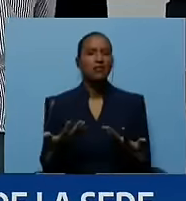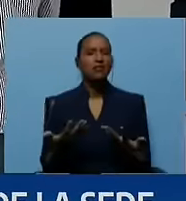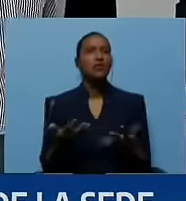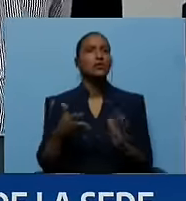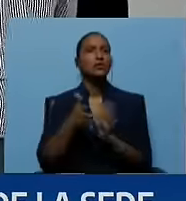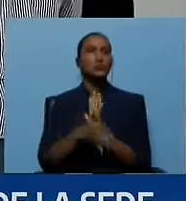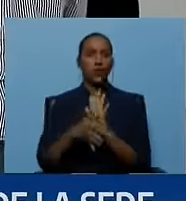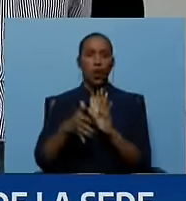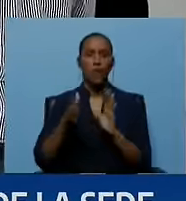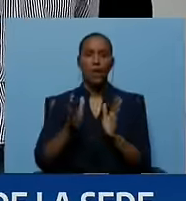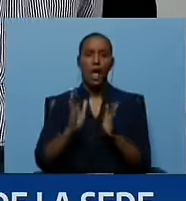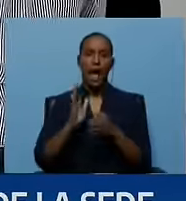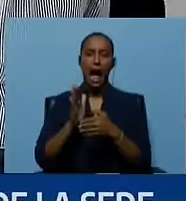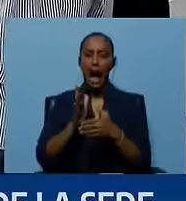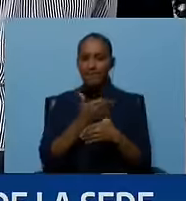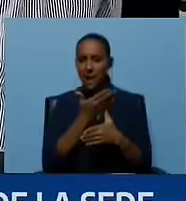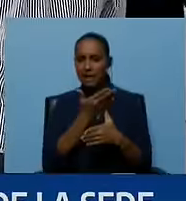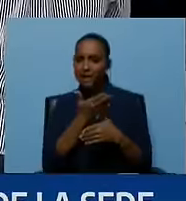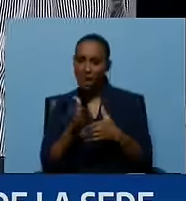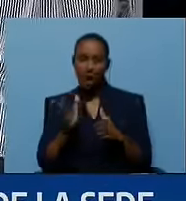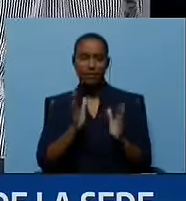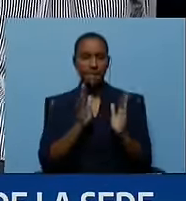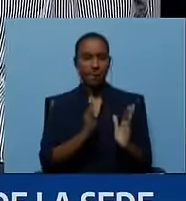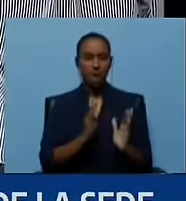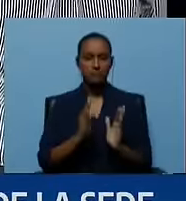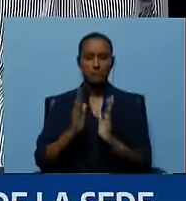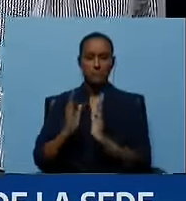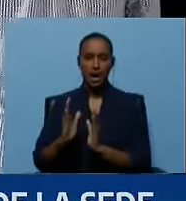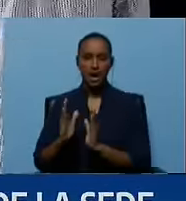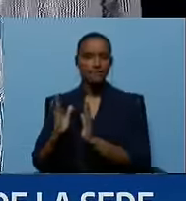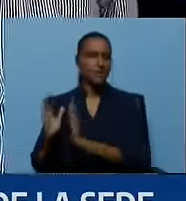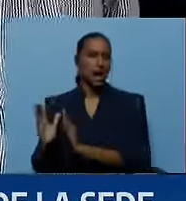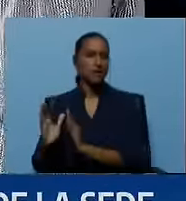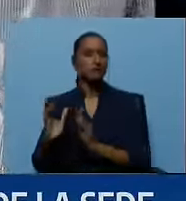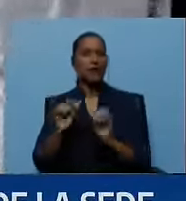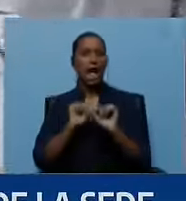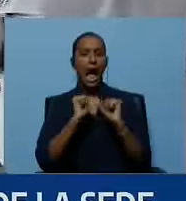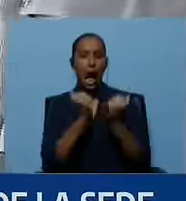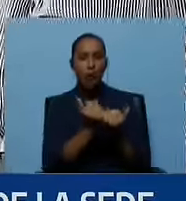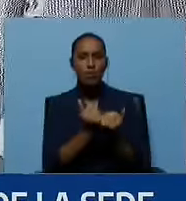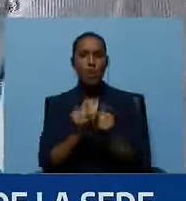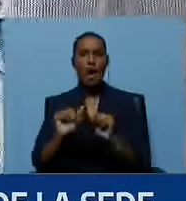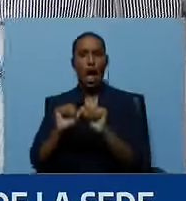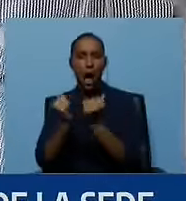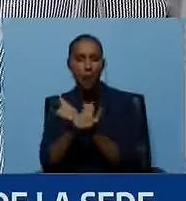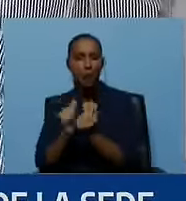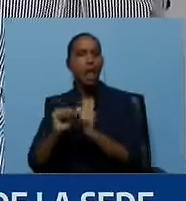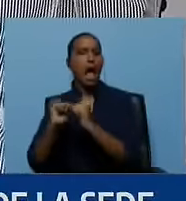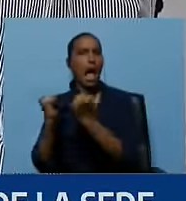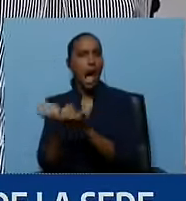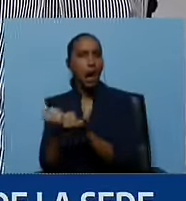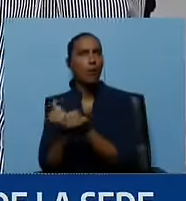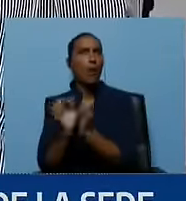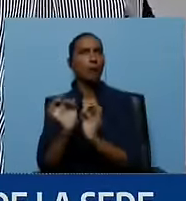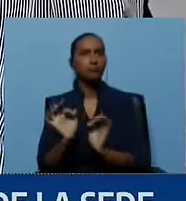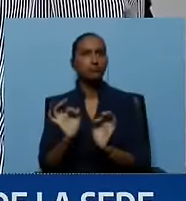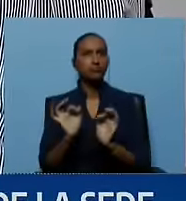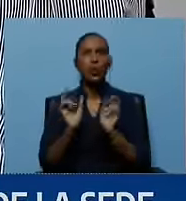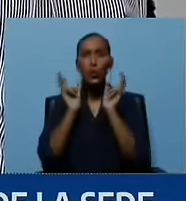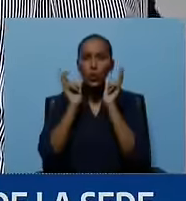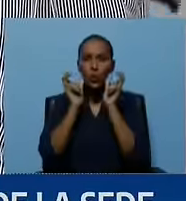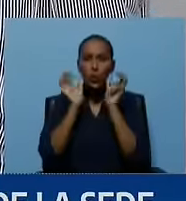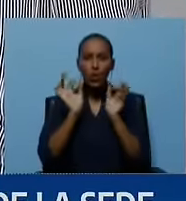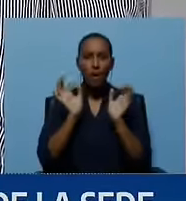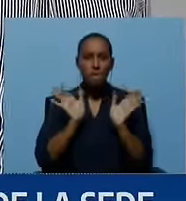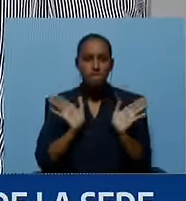aulas individuales. O sea que está bien concebido para que tenga su acústica, su